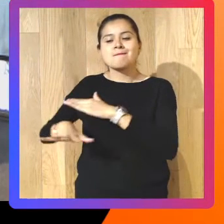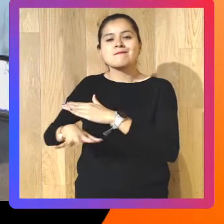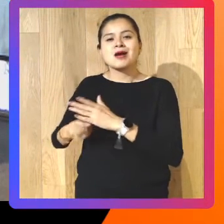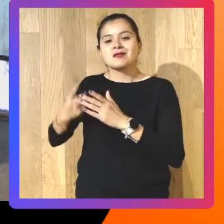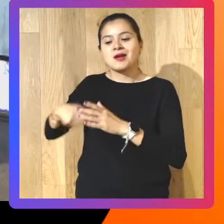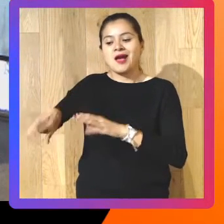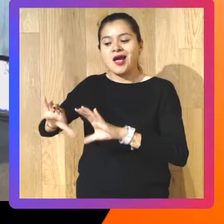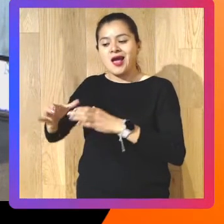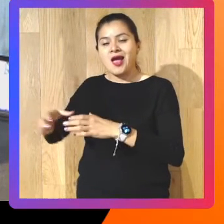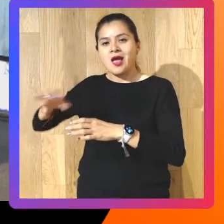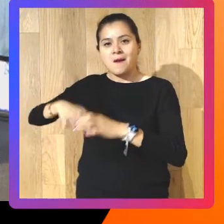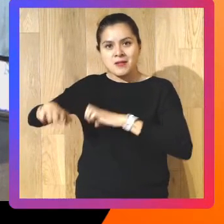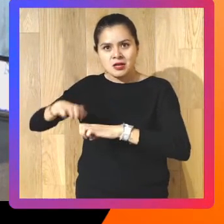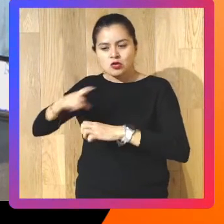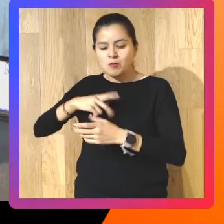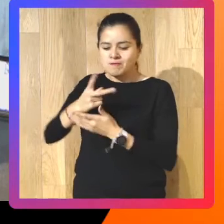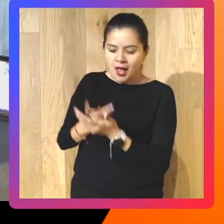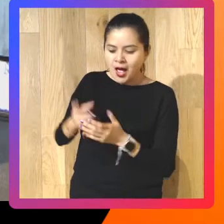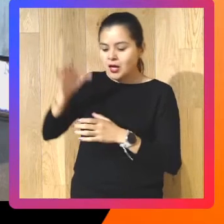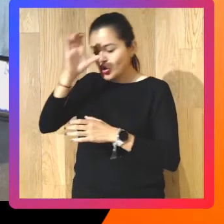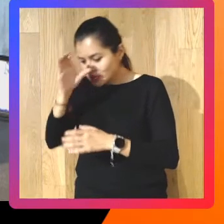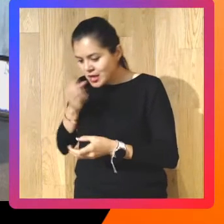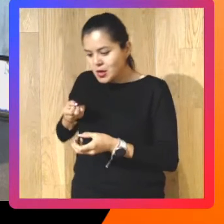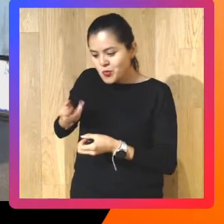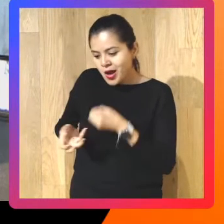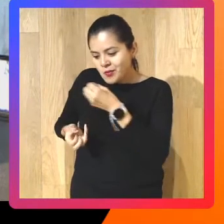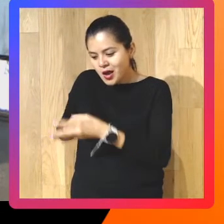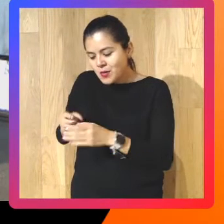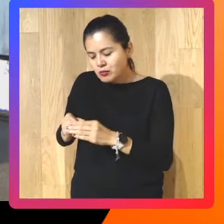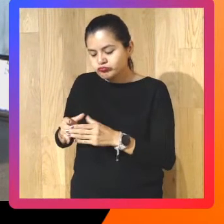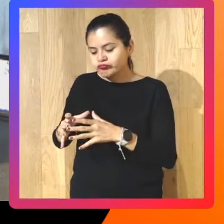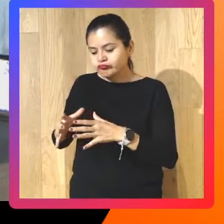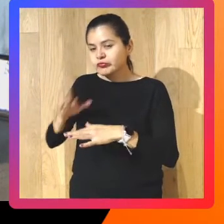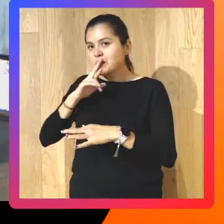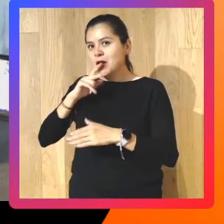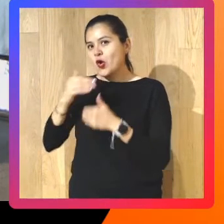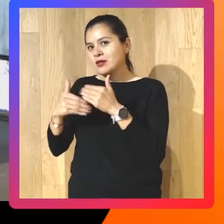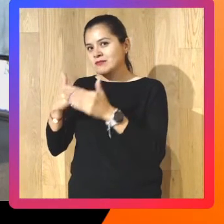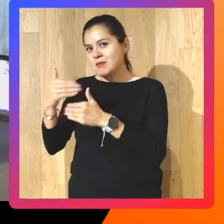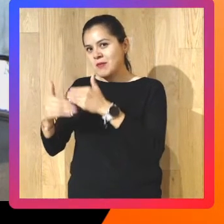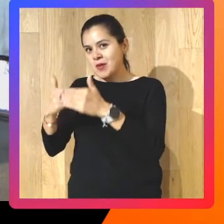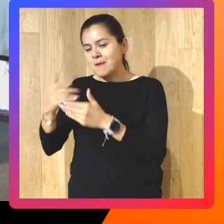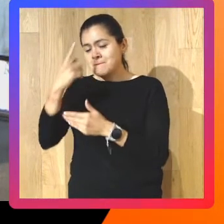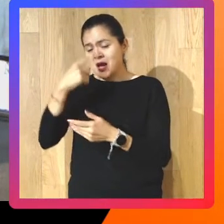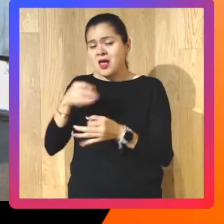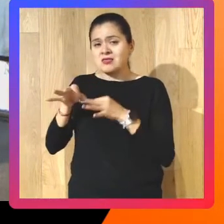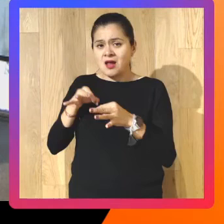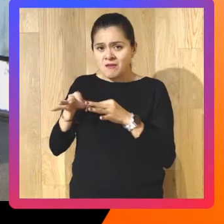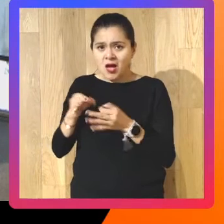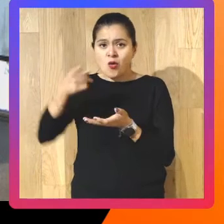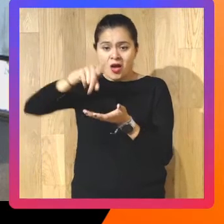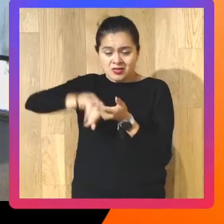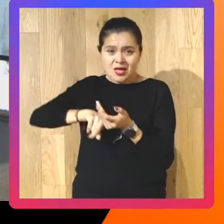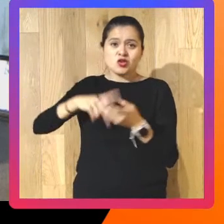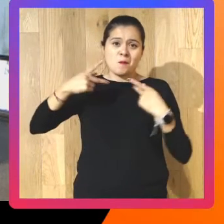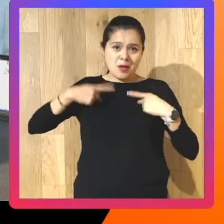concientización, con estos planes que irá haciendo cada empresa de productividad, de trato mejor a los empresarios, de trato mejor a